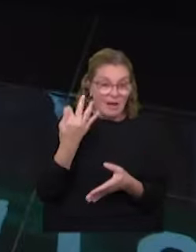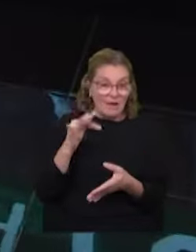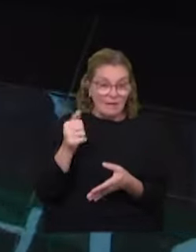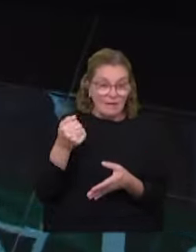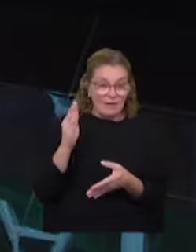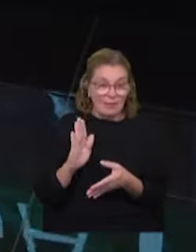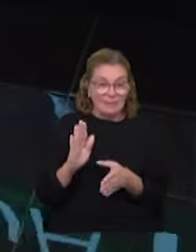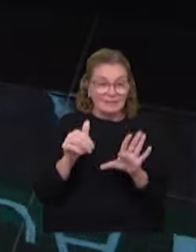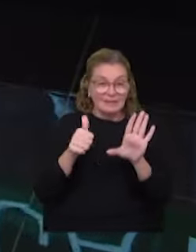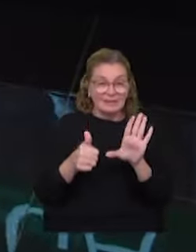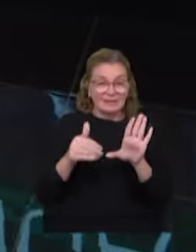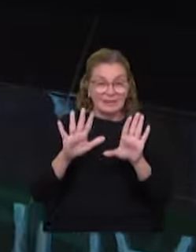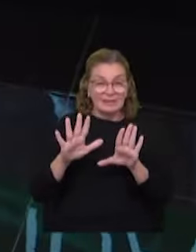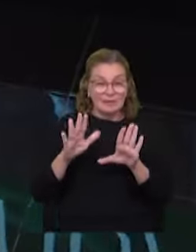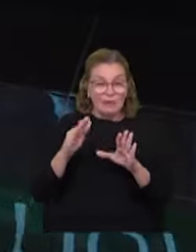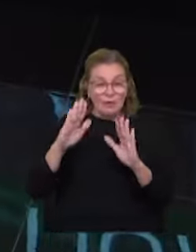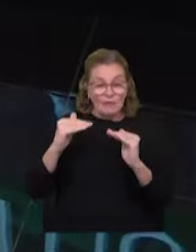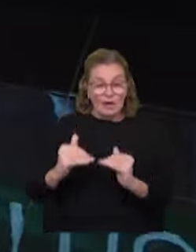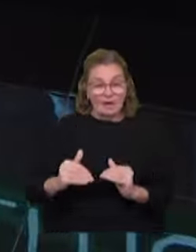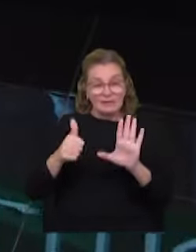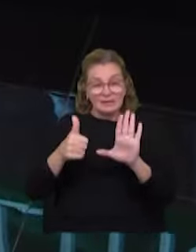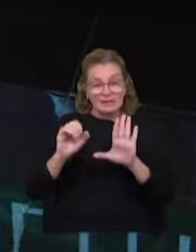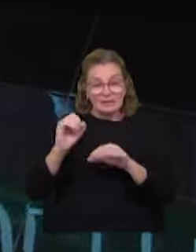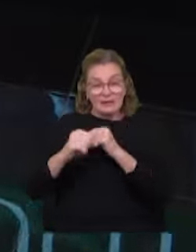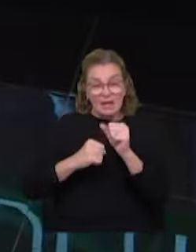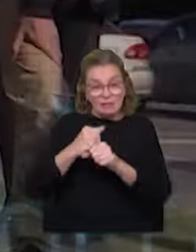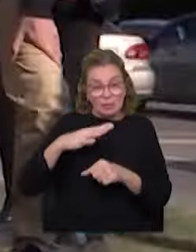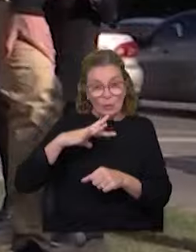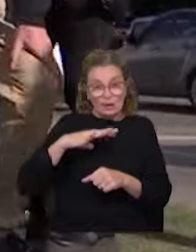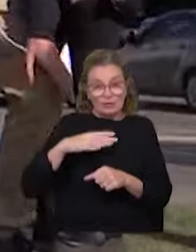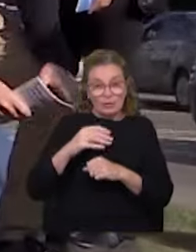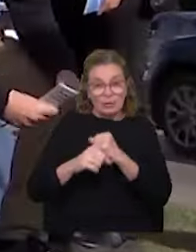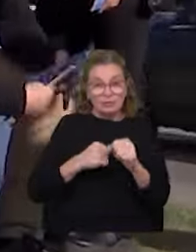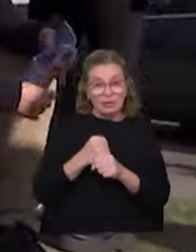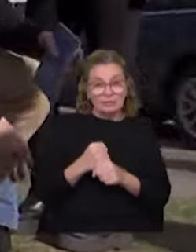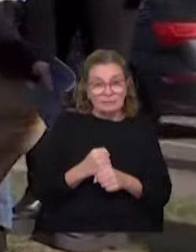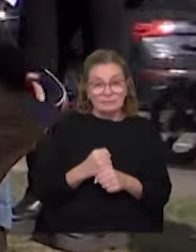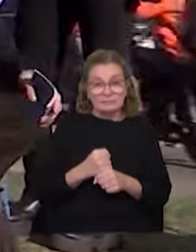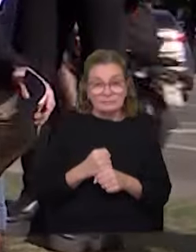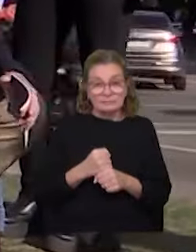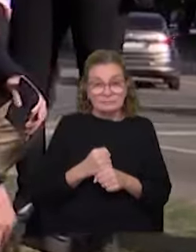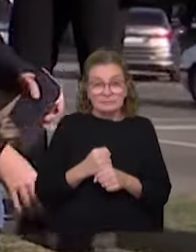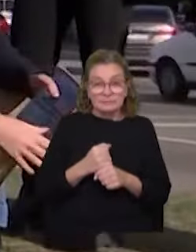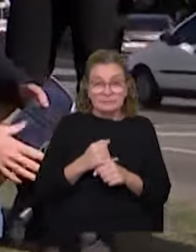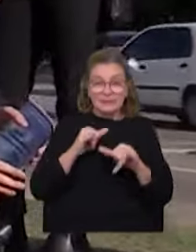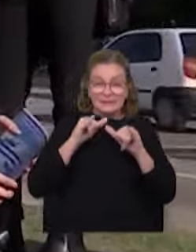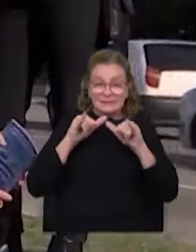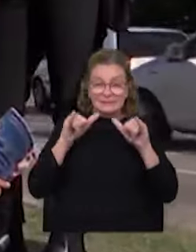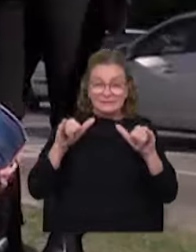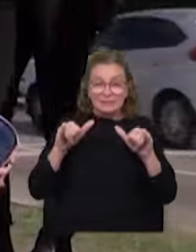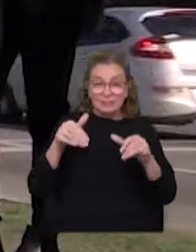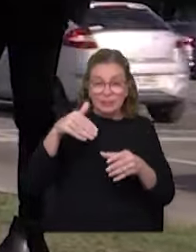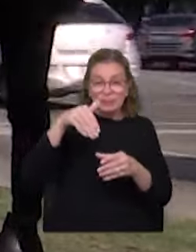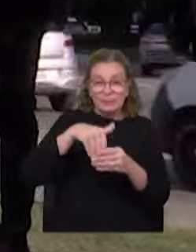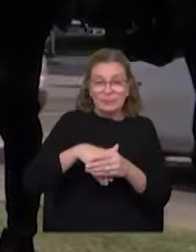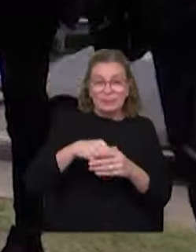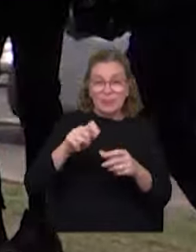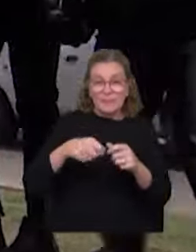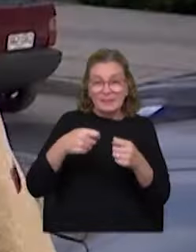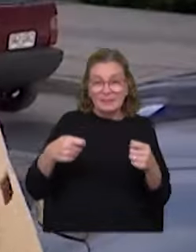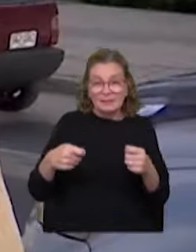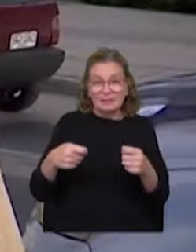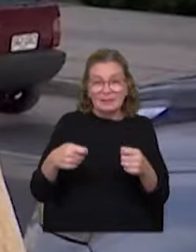de 65 a 60 años la edad de jubilación ante la iniciativa de plebiscito el pitn